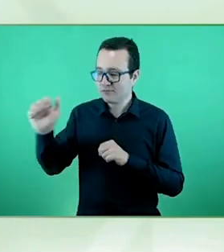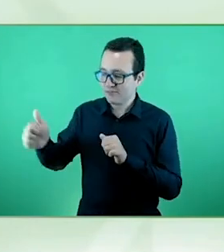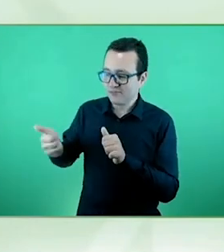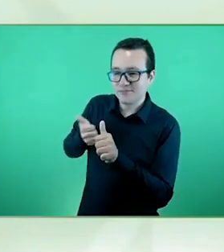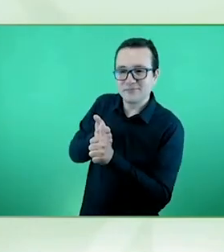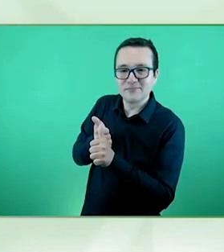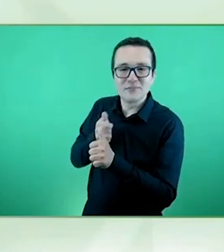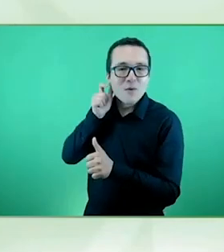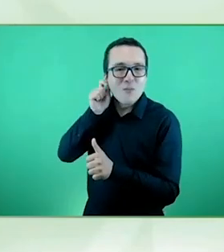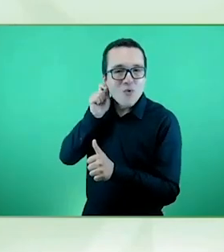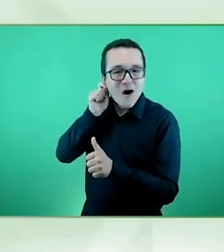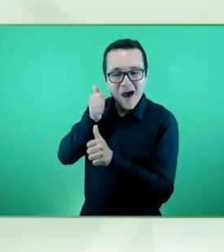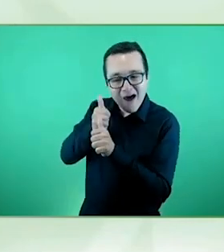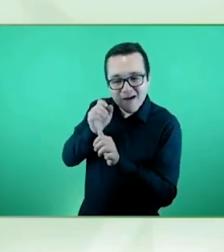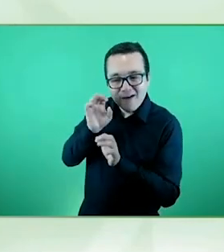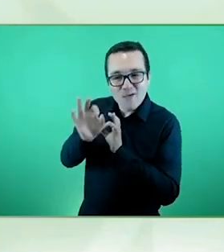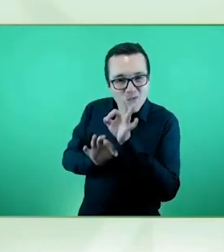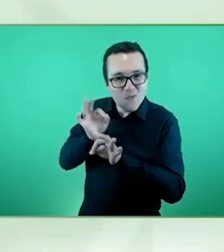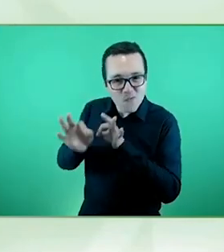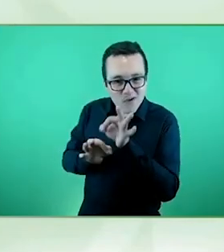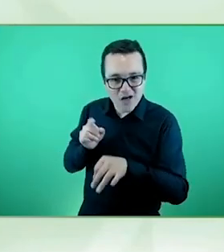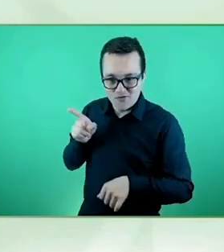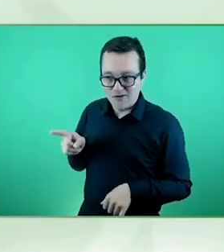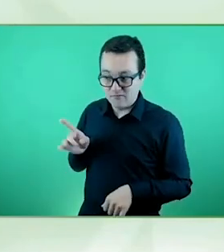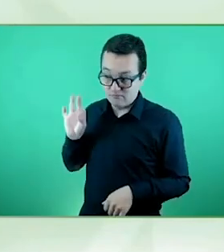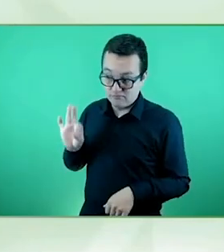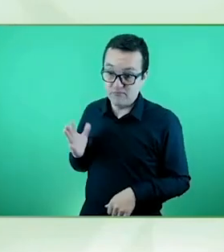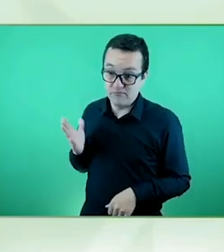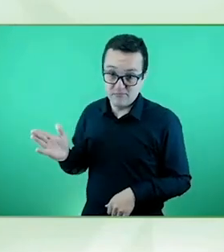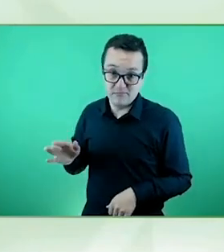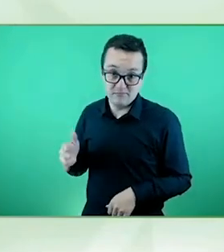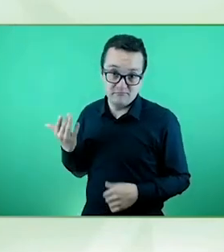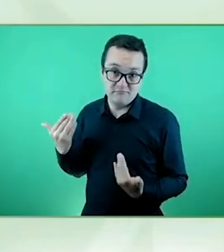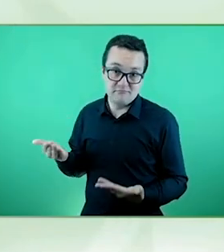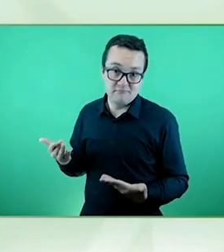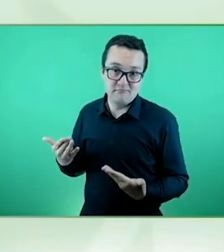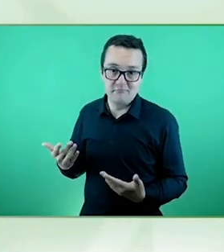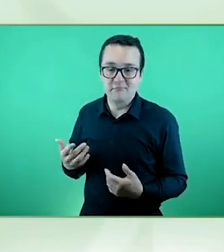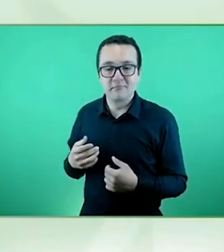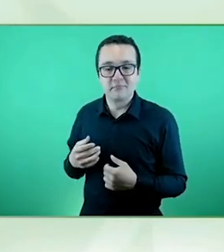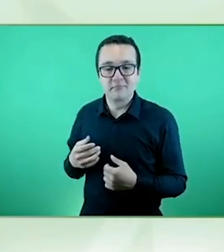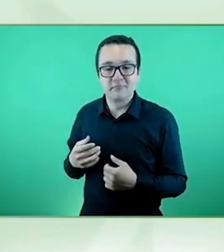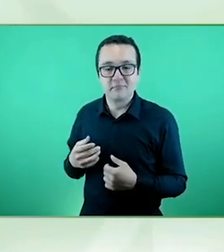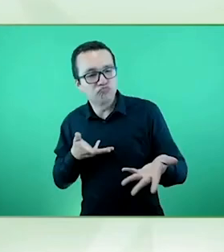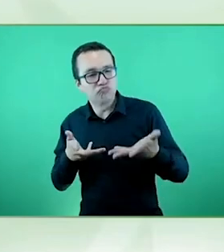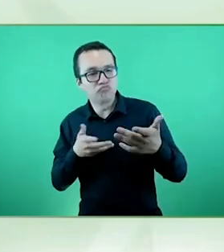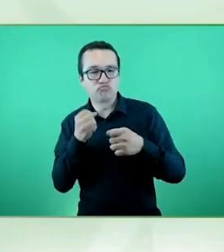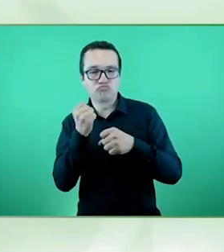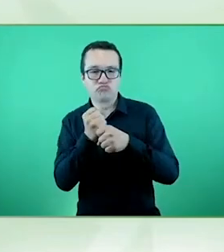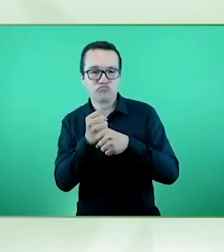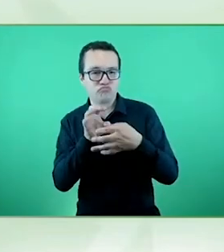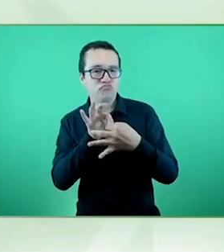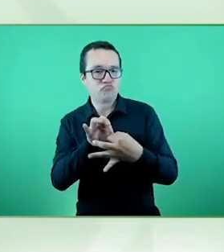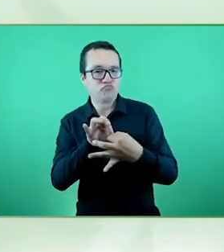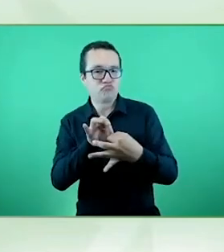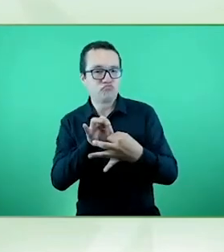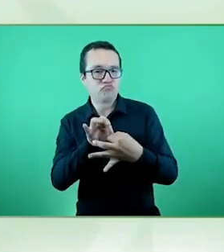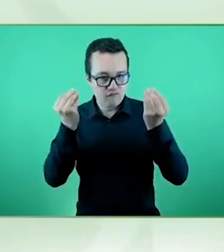que son quienes desarrollan esta labor con algunos de estos jóvenes. Bueno, una vez ya definido este